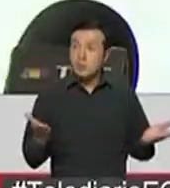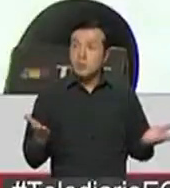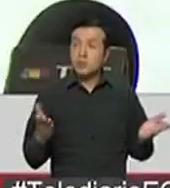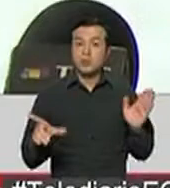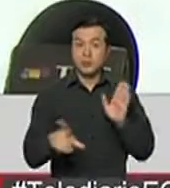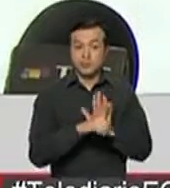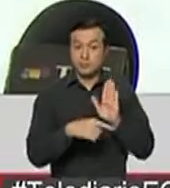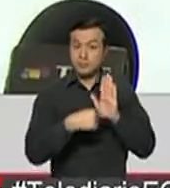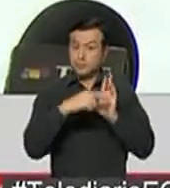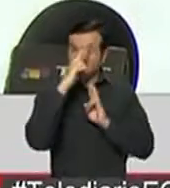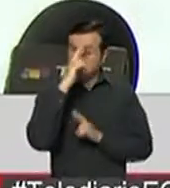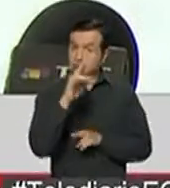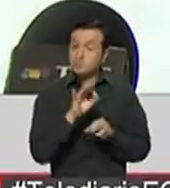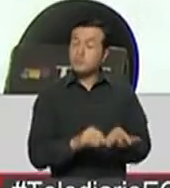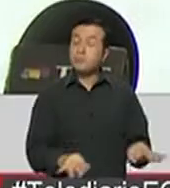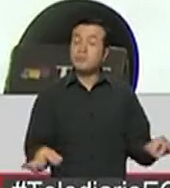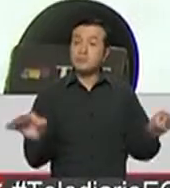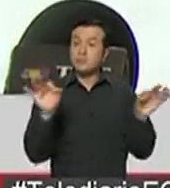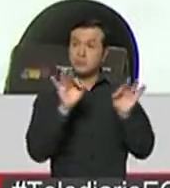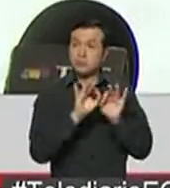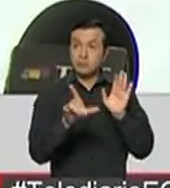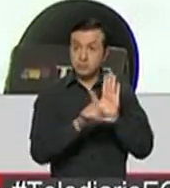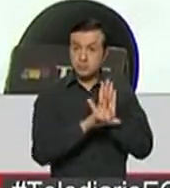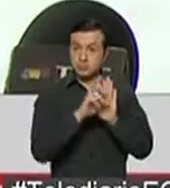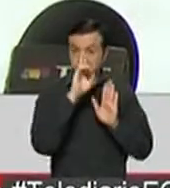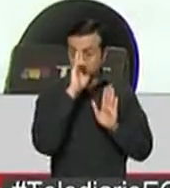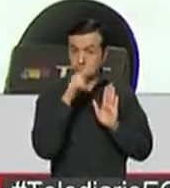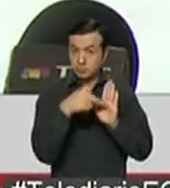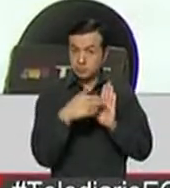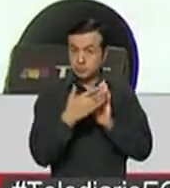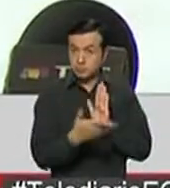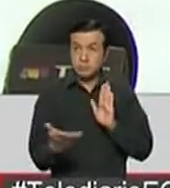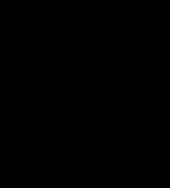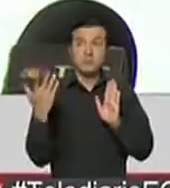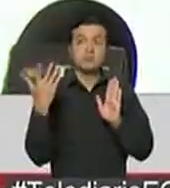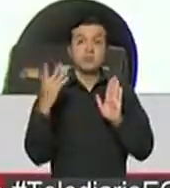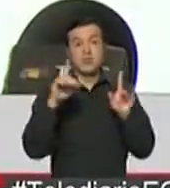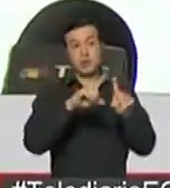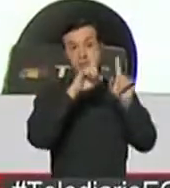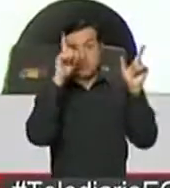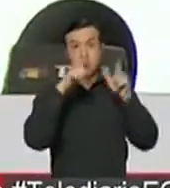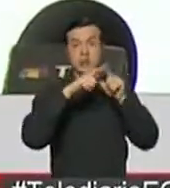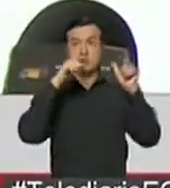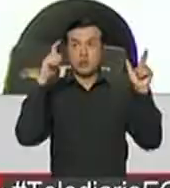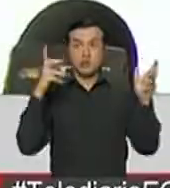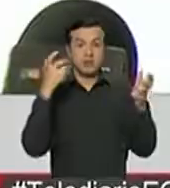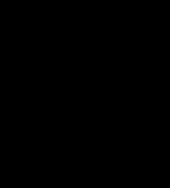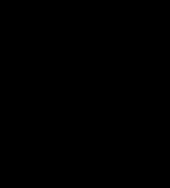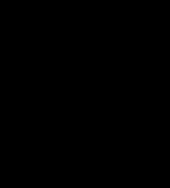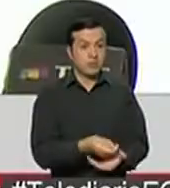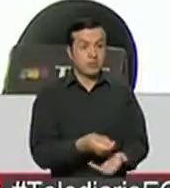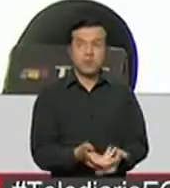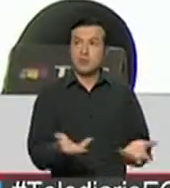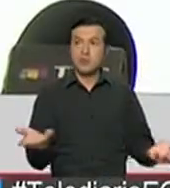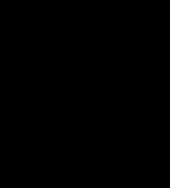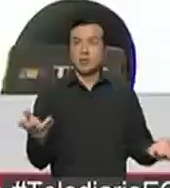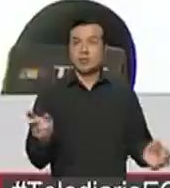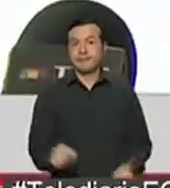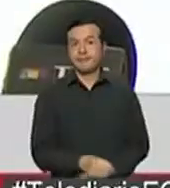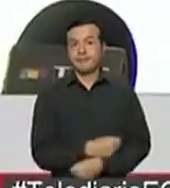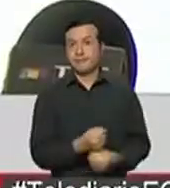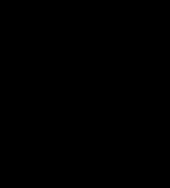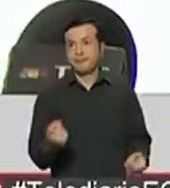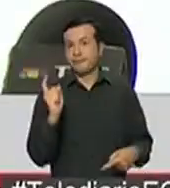la ley, porque hay que también hacer cumplir la ley. Pero cuando van estas grandes empresas a quererles comprar, no tienen capacidad